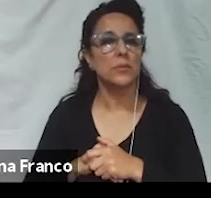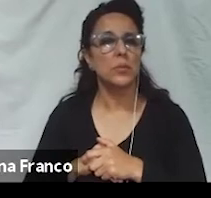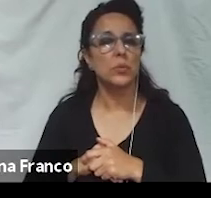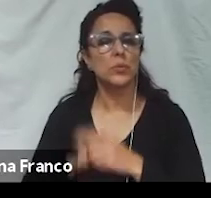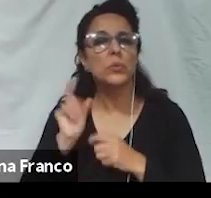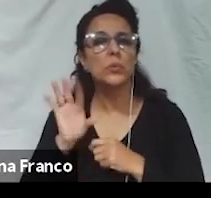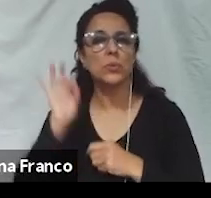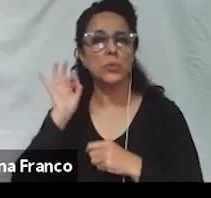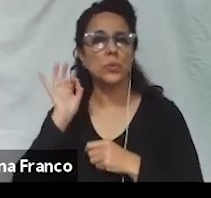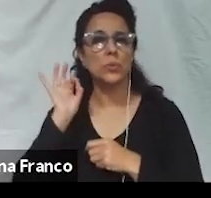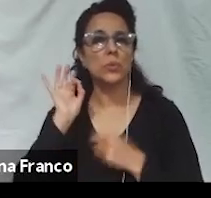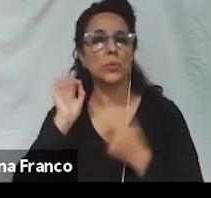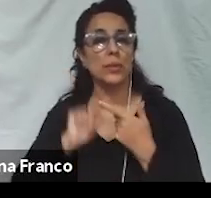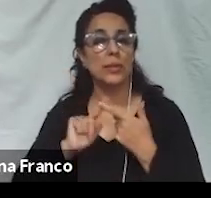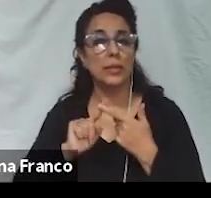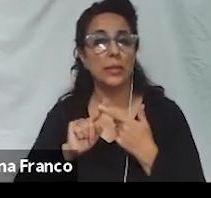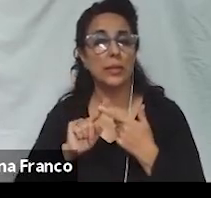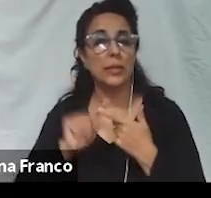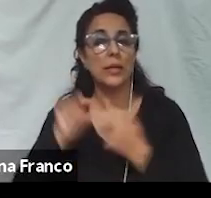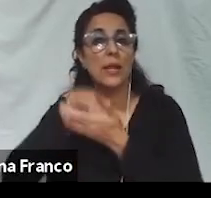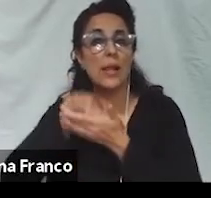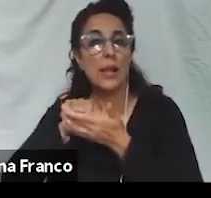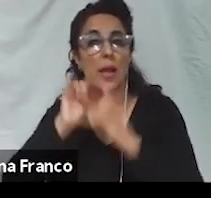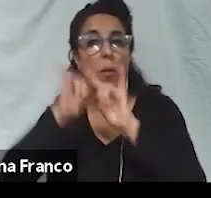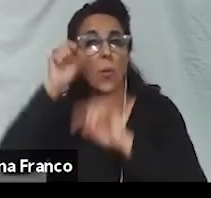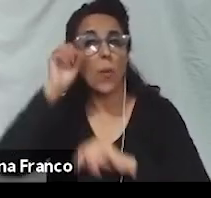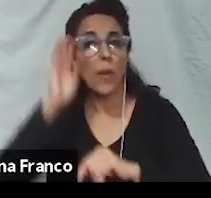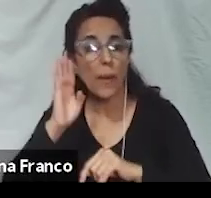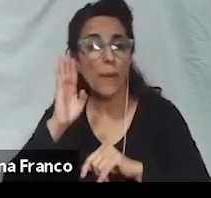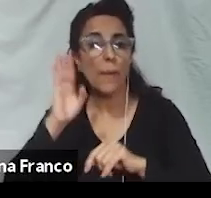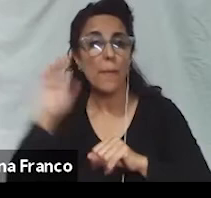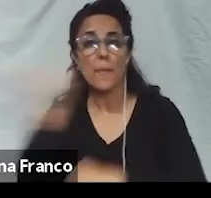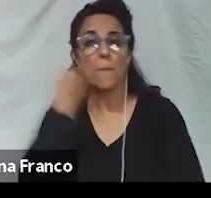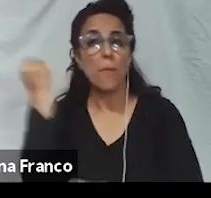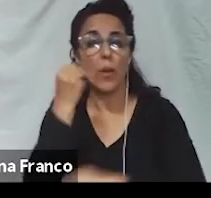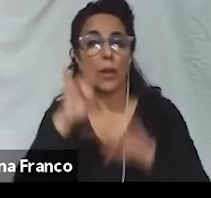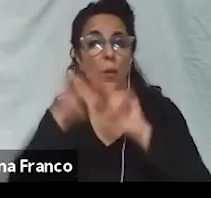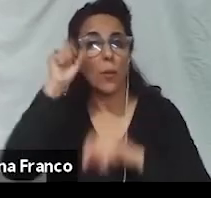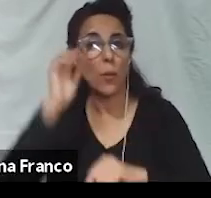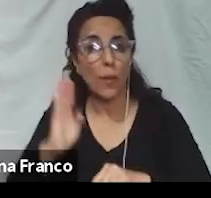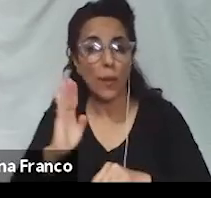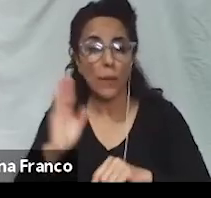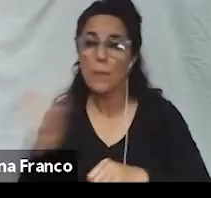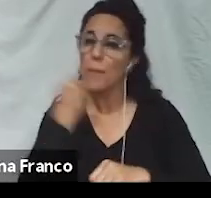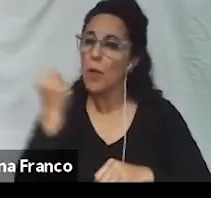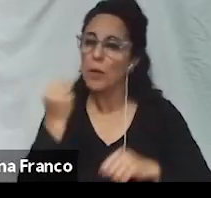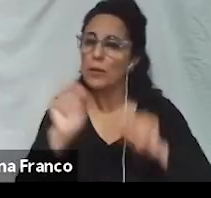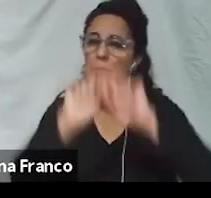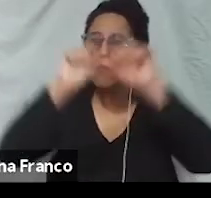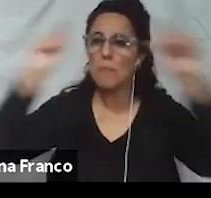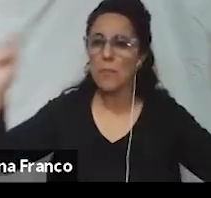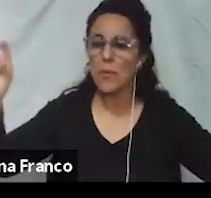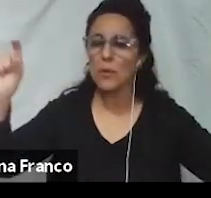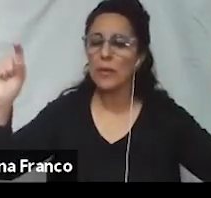Entonces en este paso vamos a elegir las páginas principales del sitio web, como les decía, la portada,